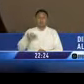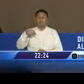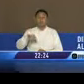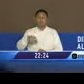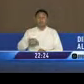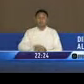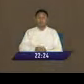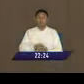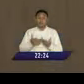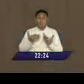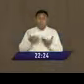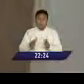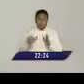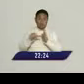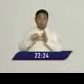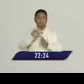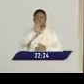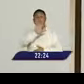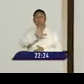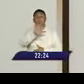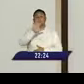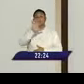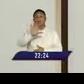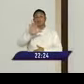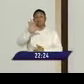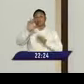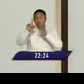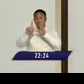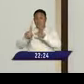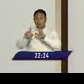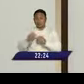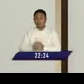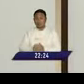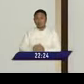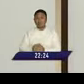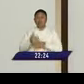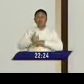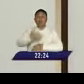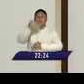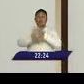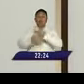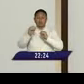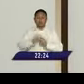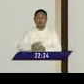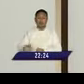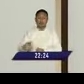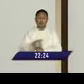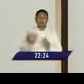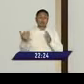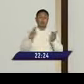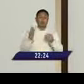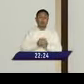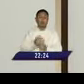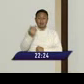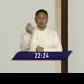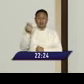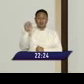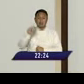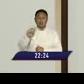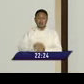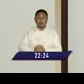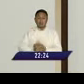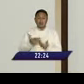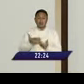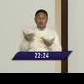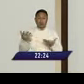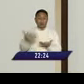que tras de esto, dice el artículo 556 del COIB, el juzgador podrá ordenar la prohibición temporal de transferir, convertir, enajenar o